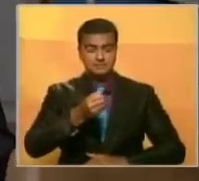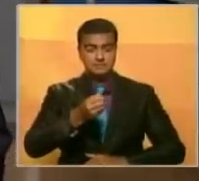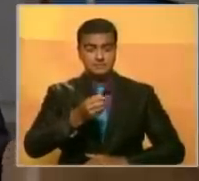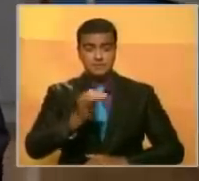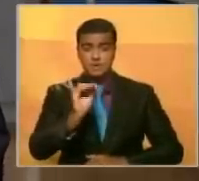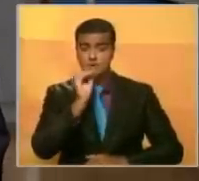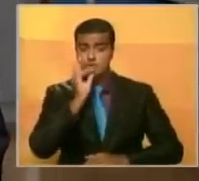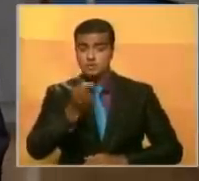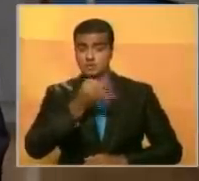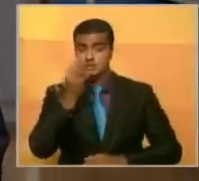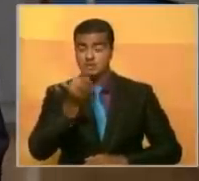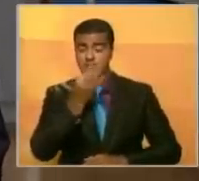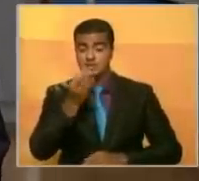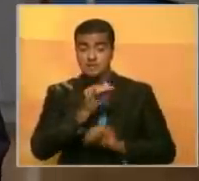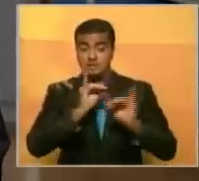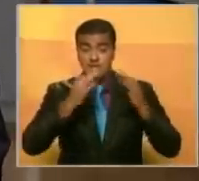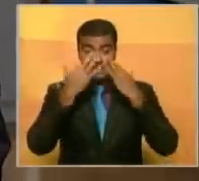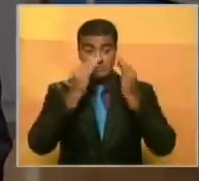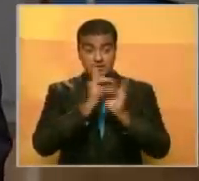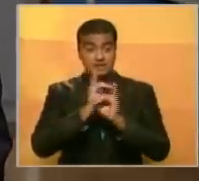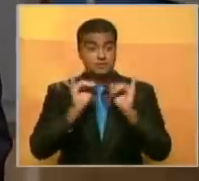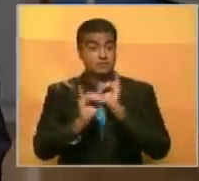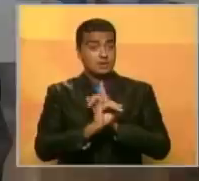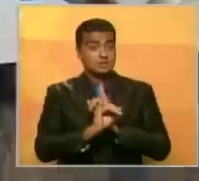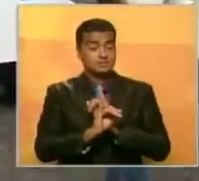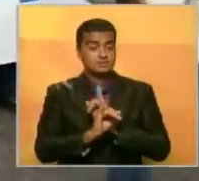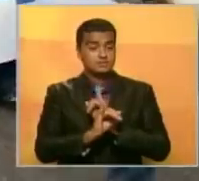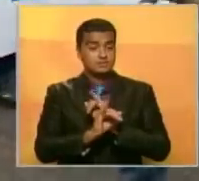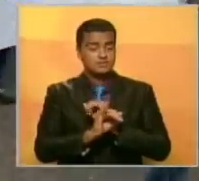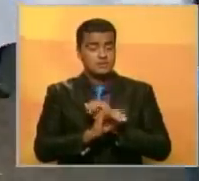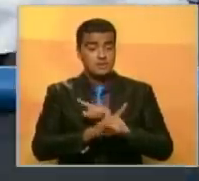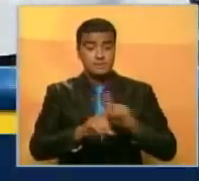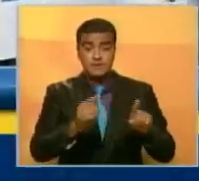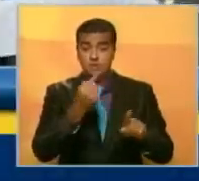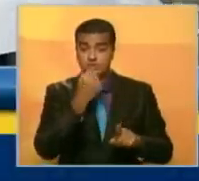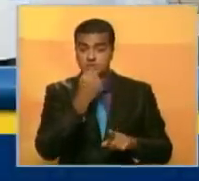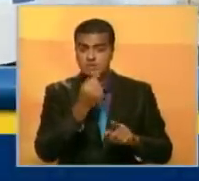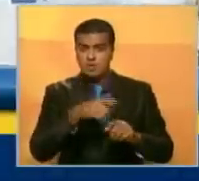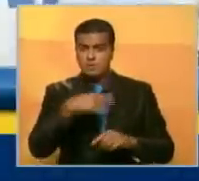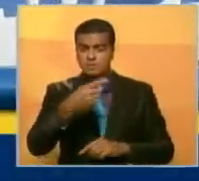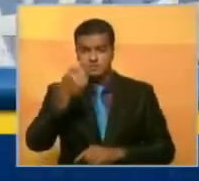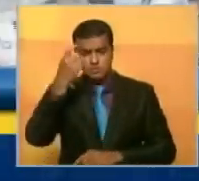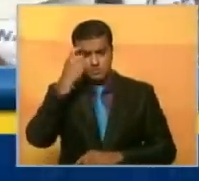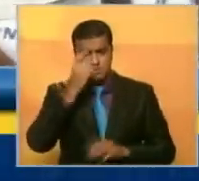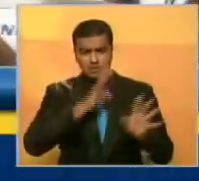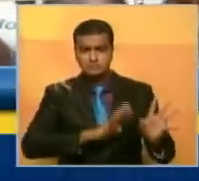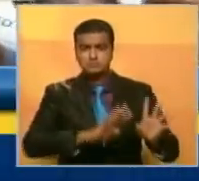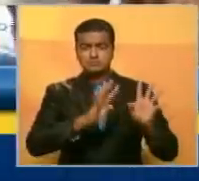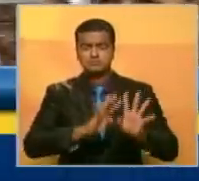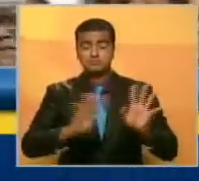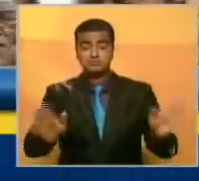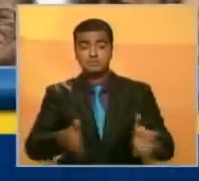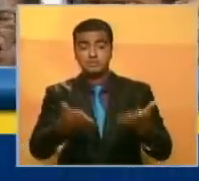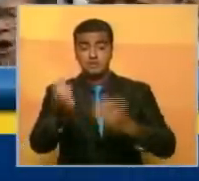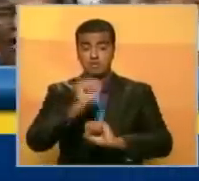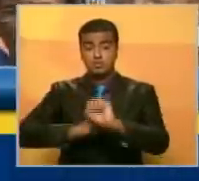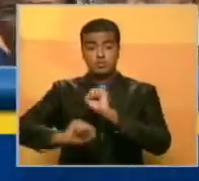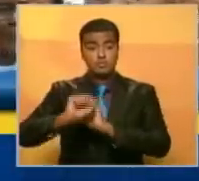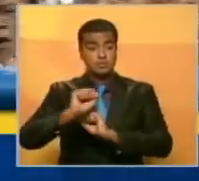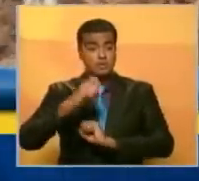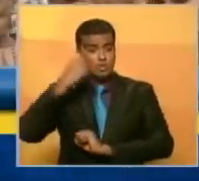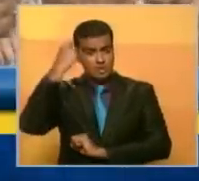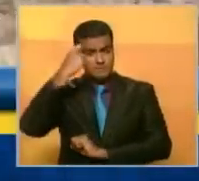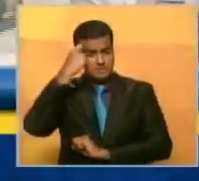Notitarde activó las alarmas internacionales. Peroz considera que en los siguientes días continuarán los pronunciamientos del gremio en rechazo a lo que